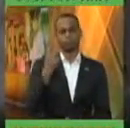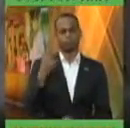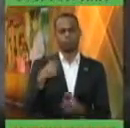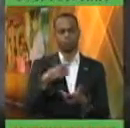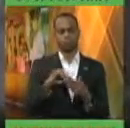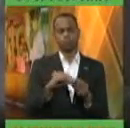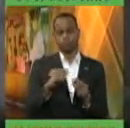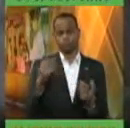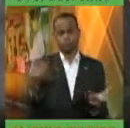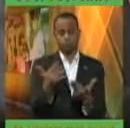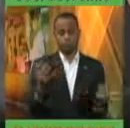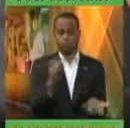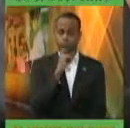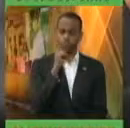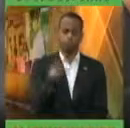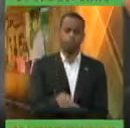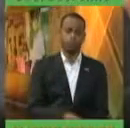asuste